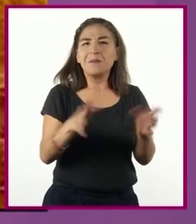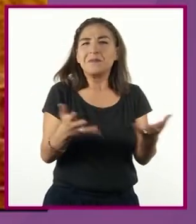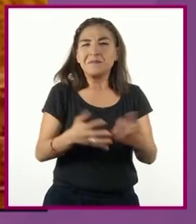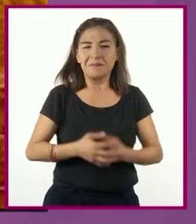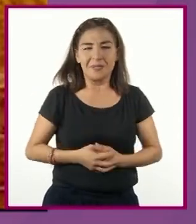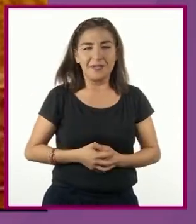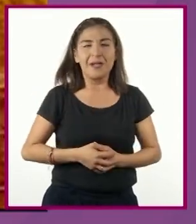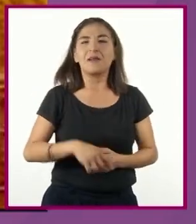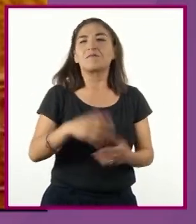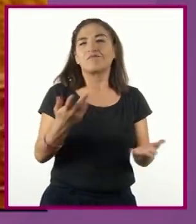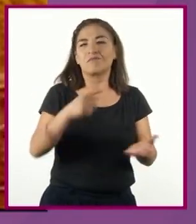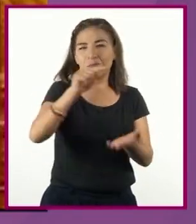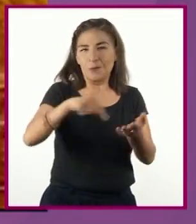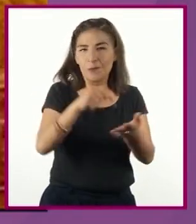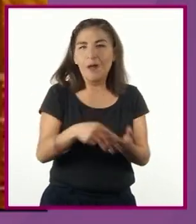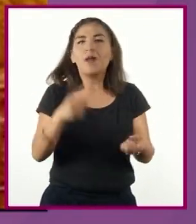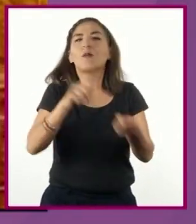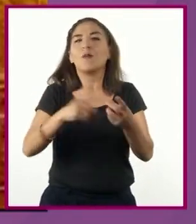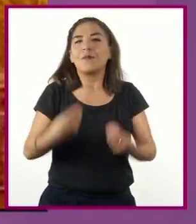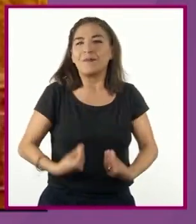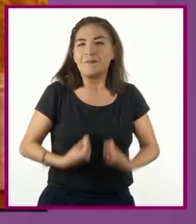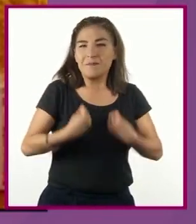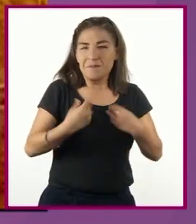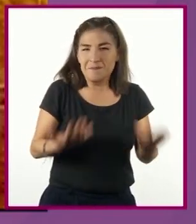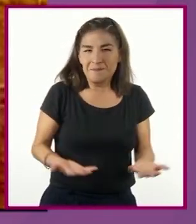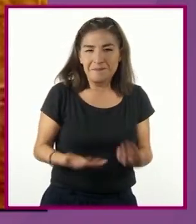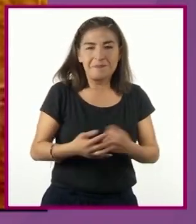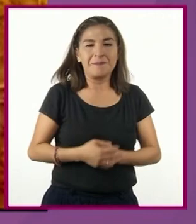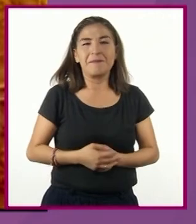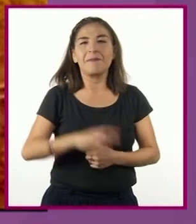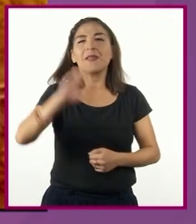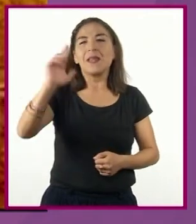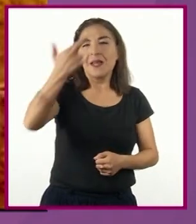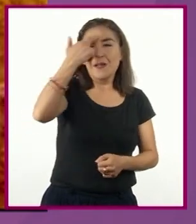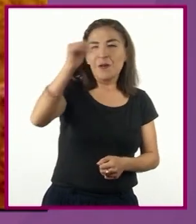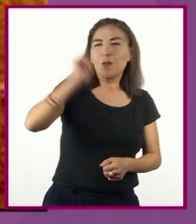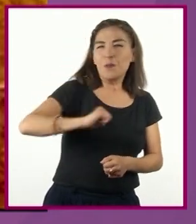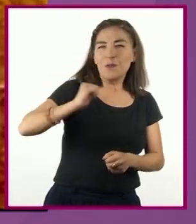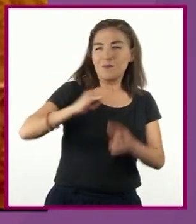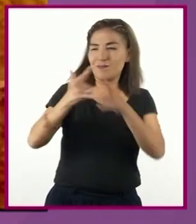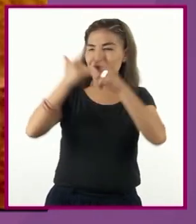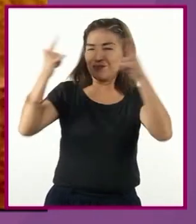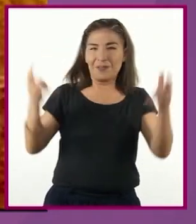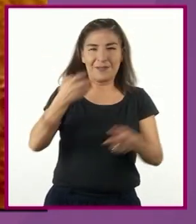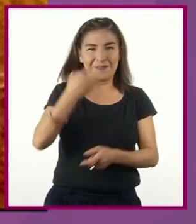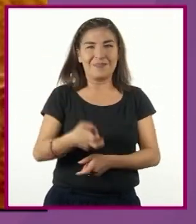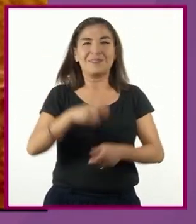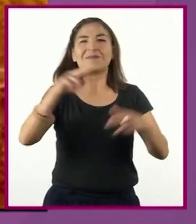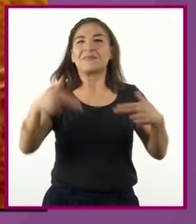El lugar en que vivimos. Recordar los hechos que construyeron a nuestra nación.